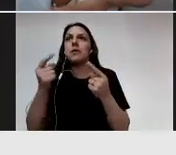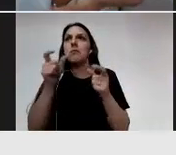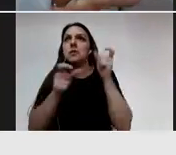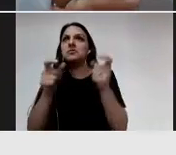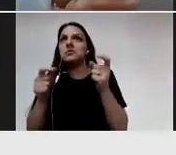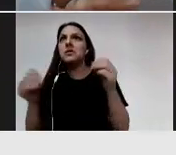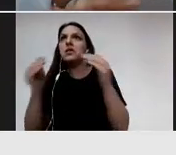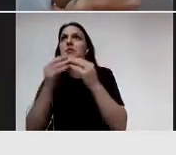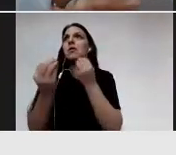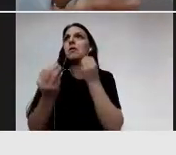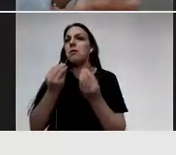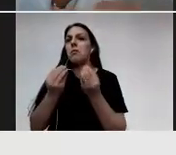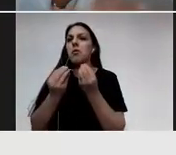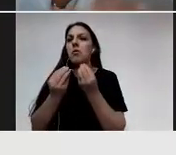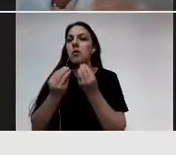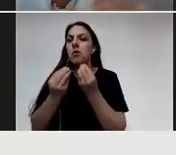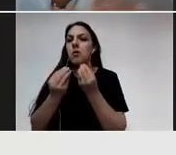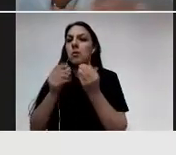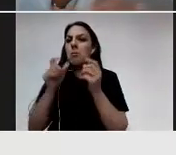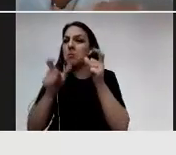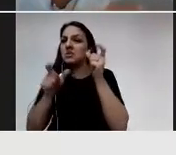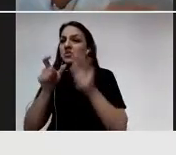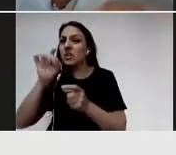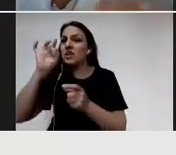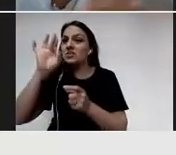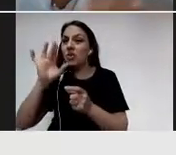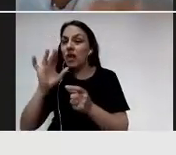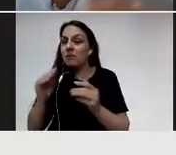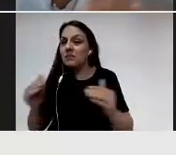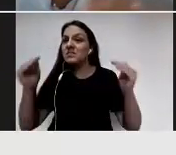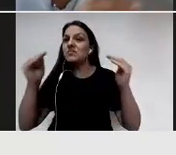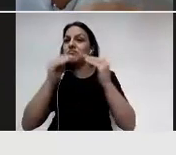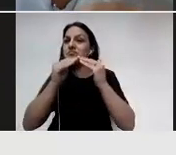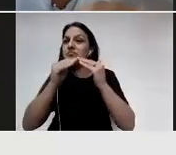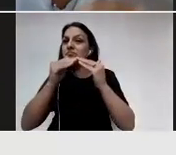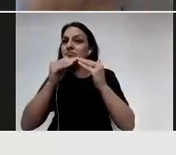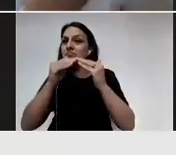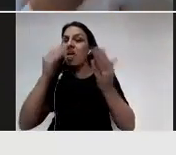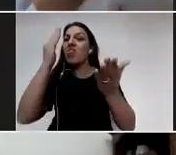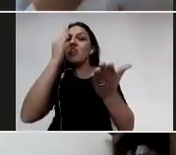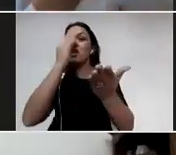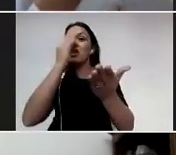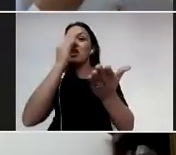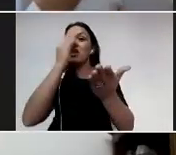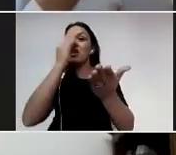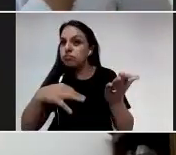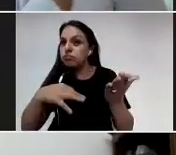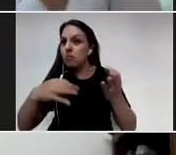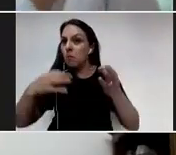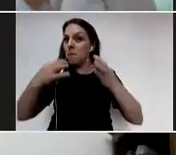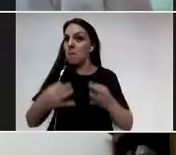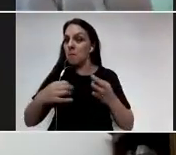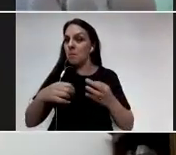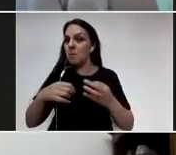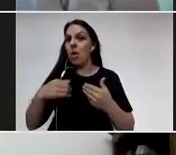seres humanos solo somos iguales en derechos y en dignidad por eso la dignidad cobra un protagonismo